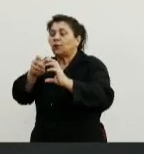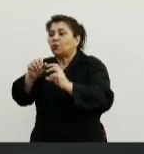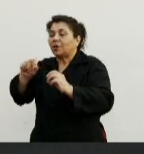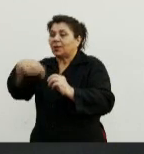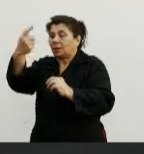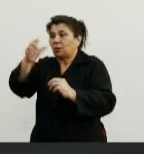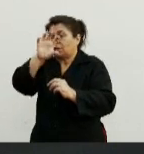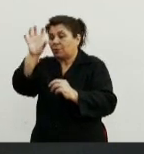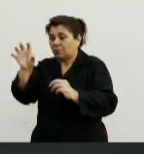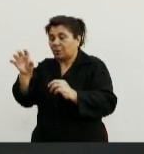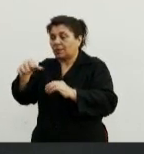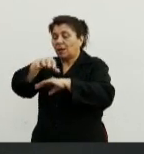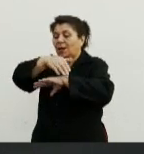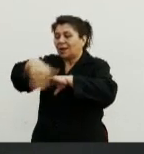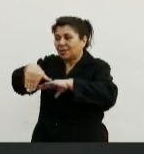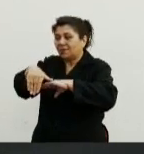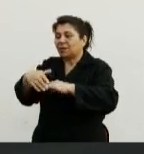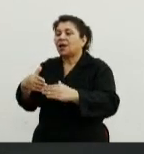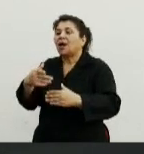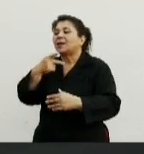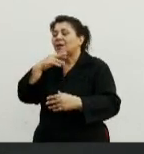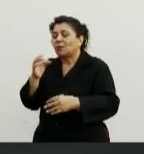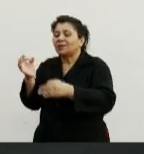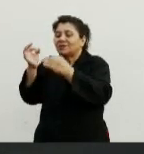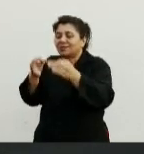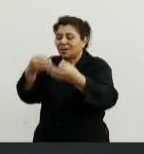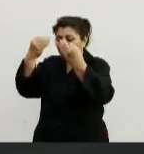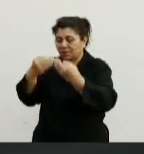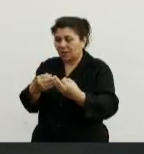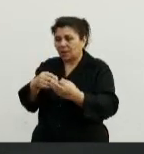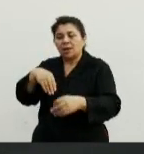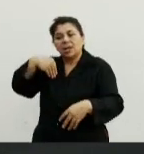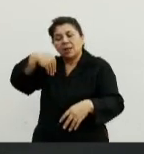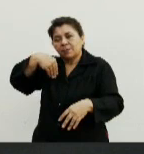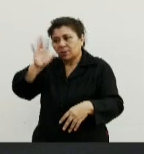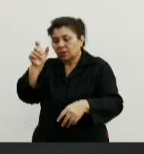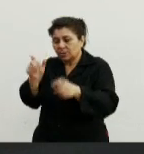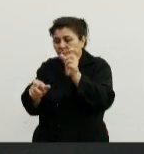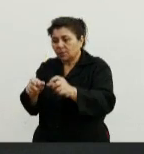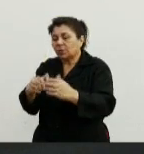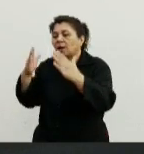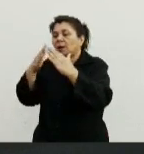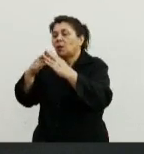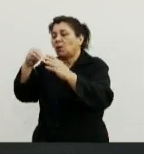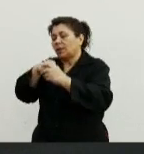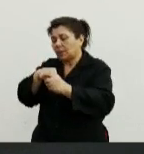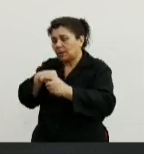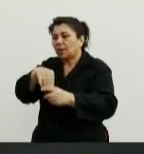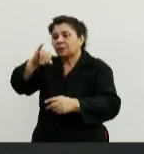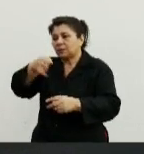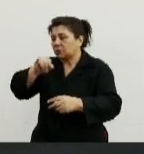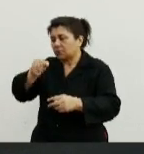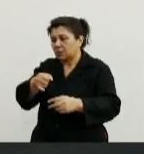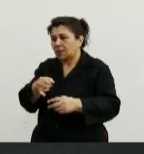traspaso de provincia a provincia para llegar a la provincia de san juan y en la mayoría de los casos si tienen que hacer cuarentena dependiendo el lugar de